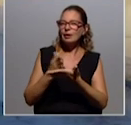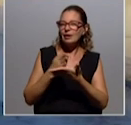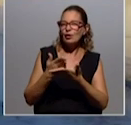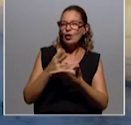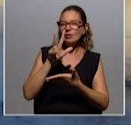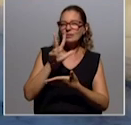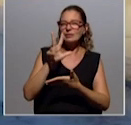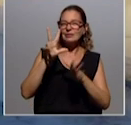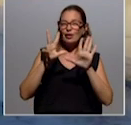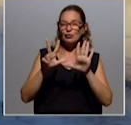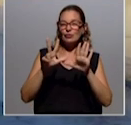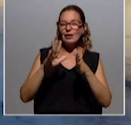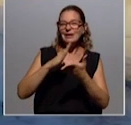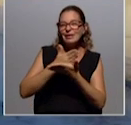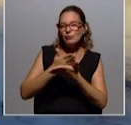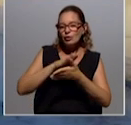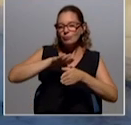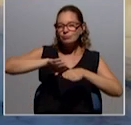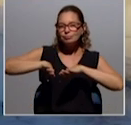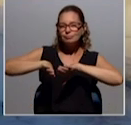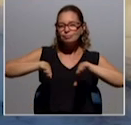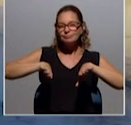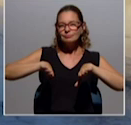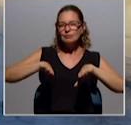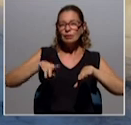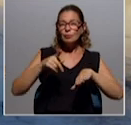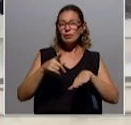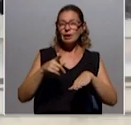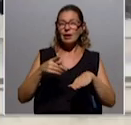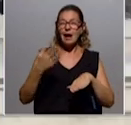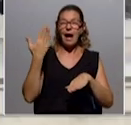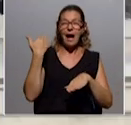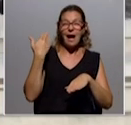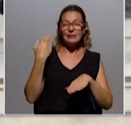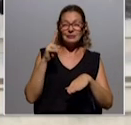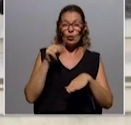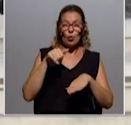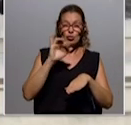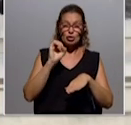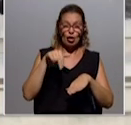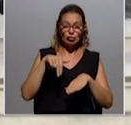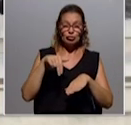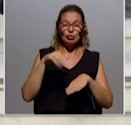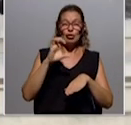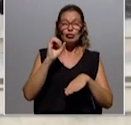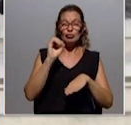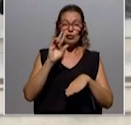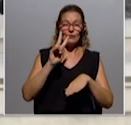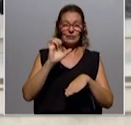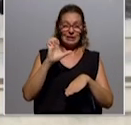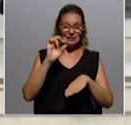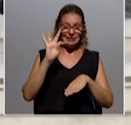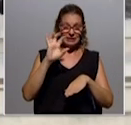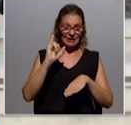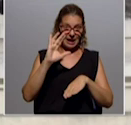38 que dividió a las dos Coreas fue decidido por la URSS, la antigua Unión Soviética, y también por Estados Unidos en una etapa de Guerra